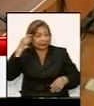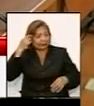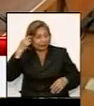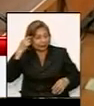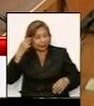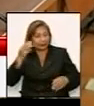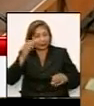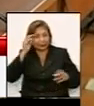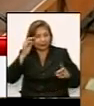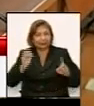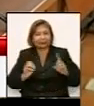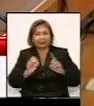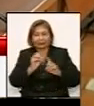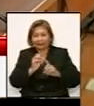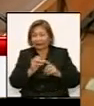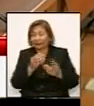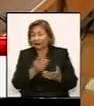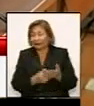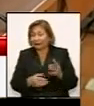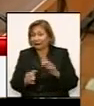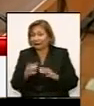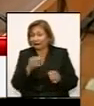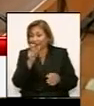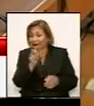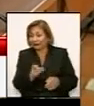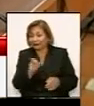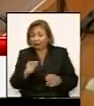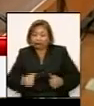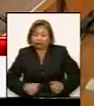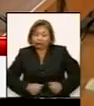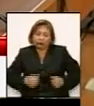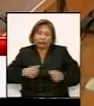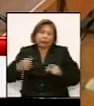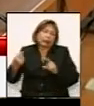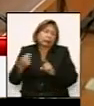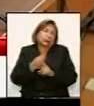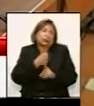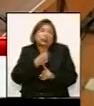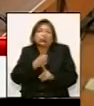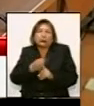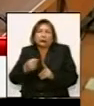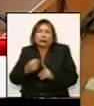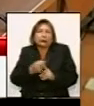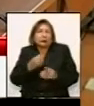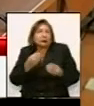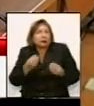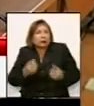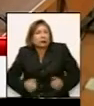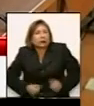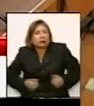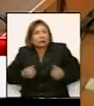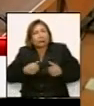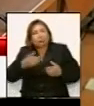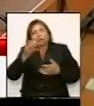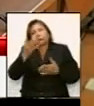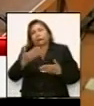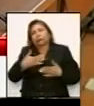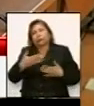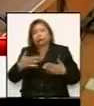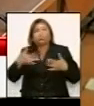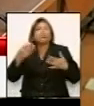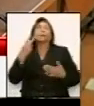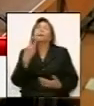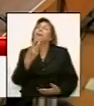Nuestro objetivo era entender cómo es que la víctima está viviendo la violencia en línea, cómo es que está afectando su vida y su bienestar. Realizamos